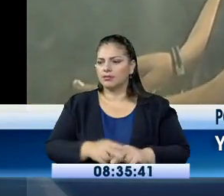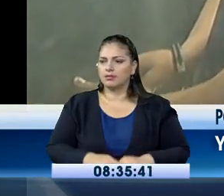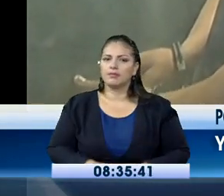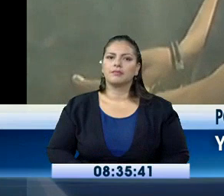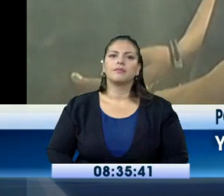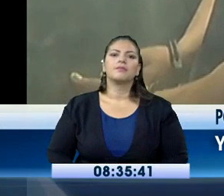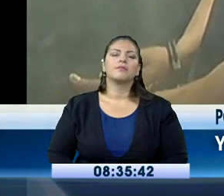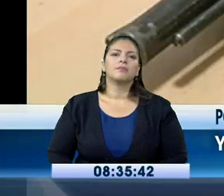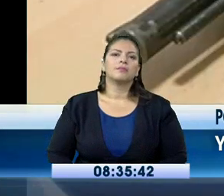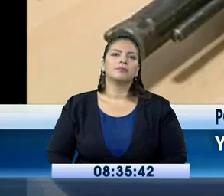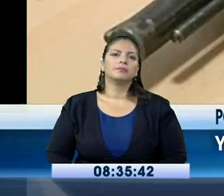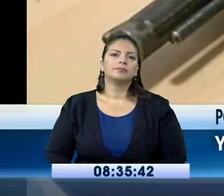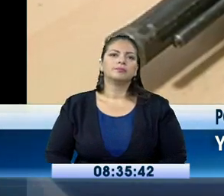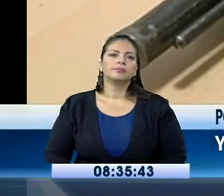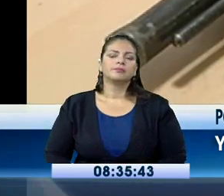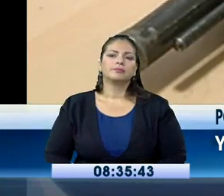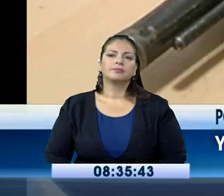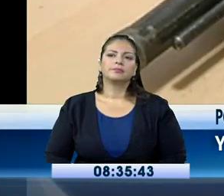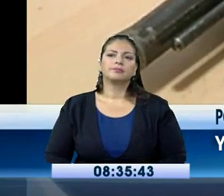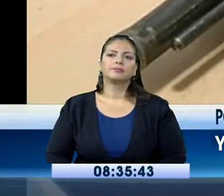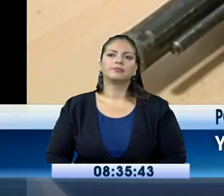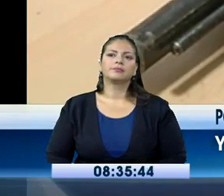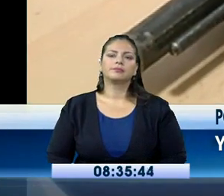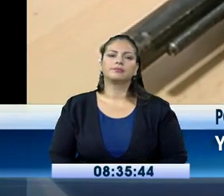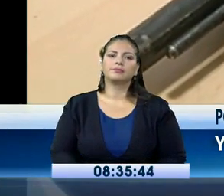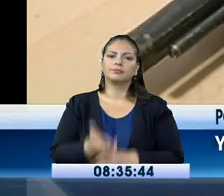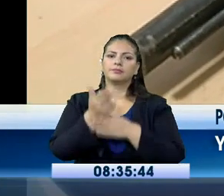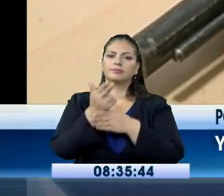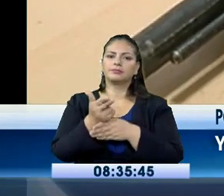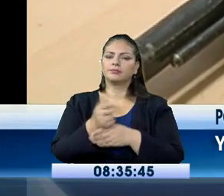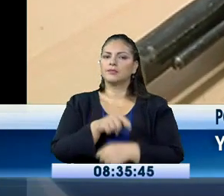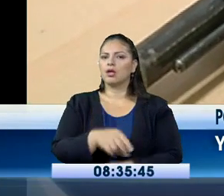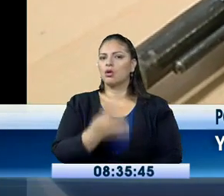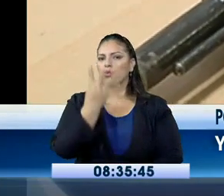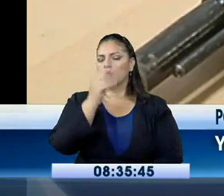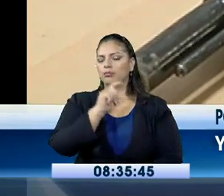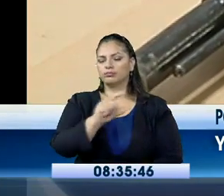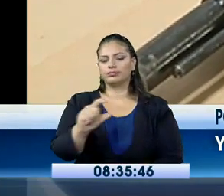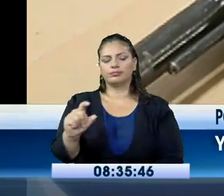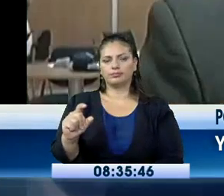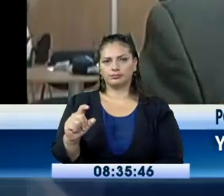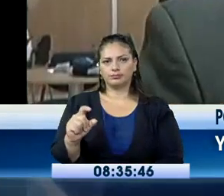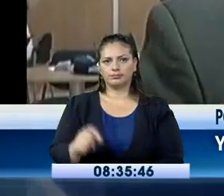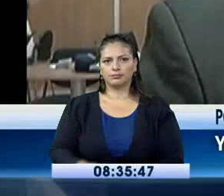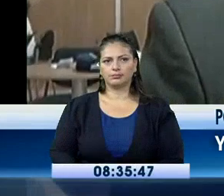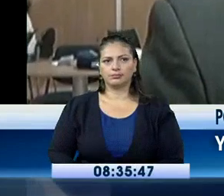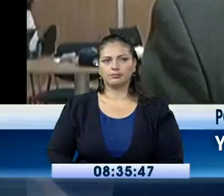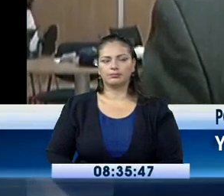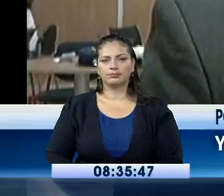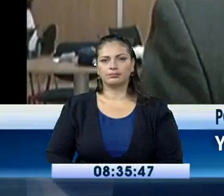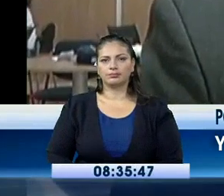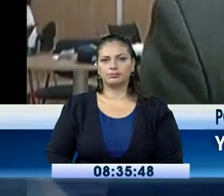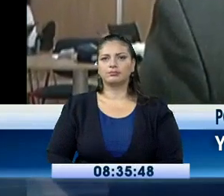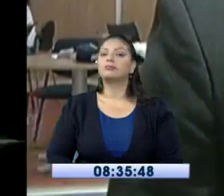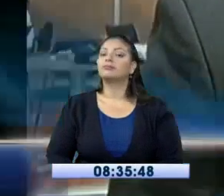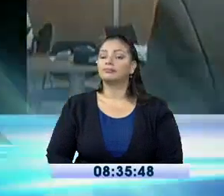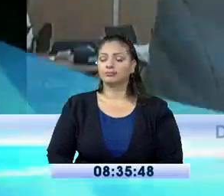formulación de cargos. El arma tiene cuatro proyectiles y está encuadrado al delito